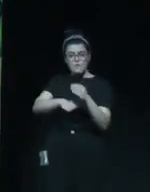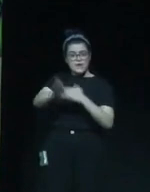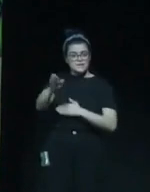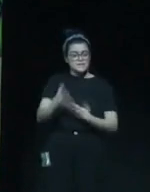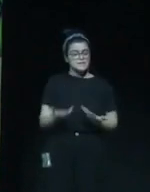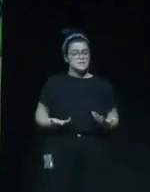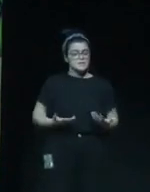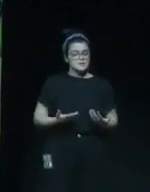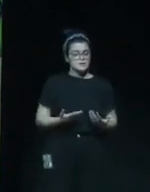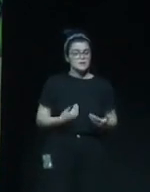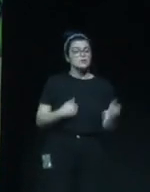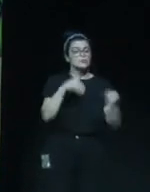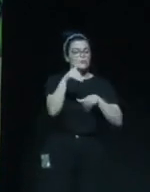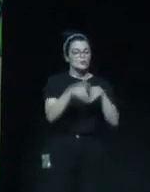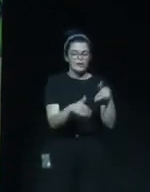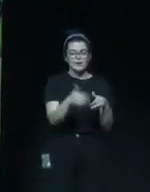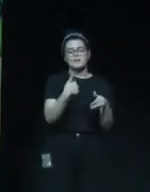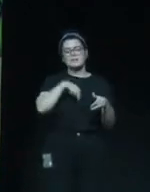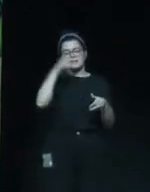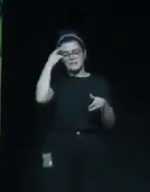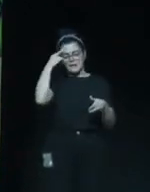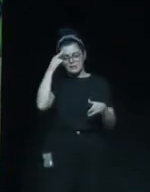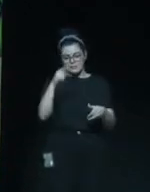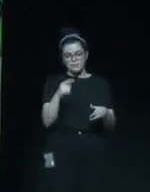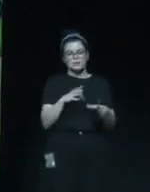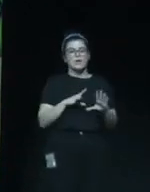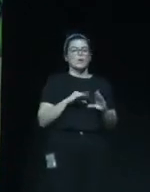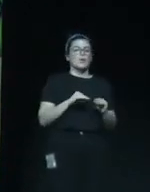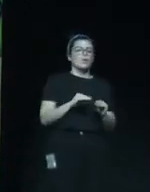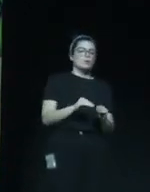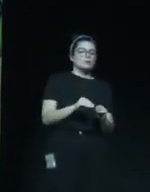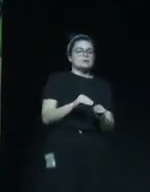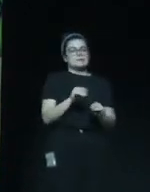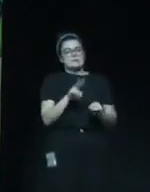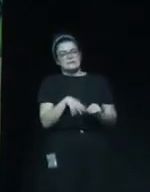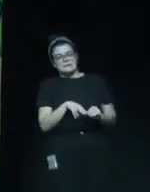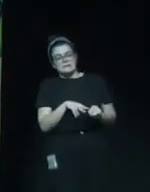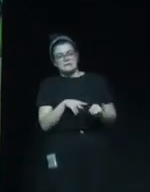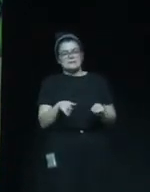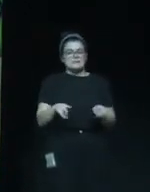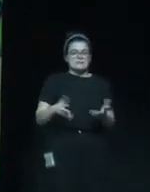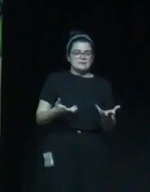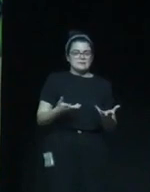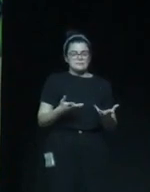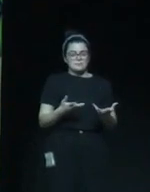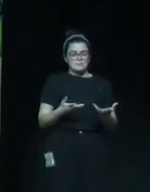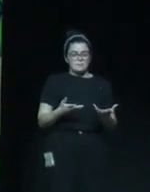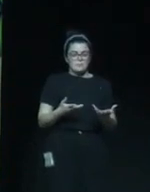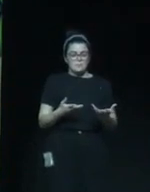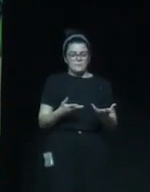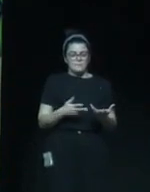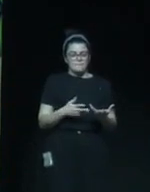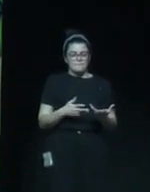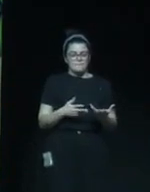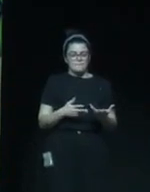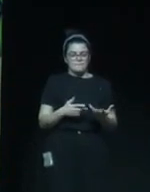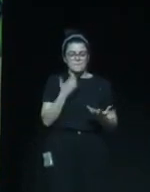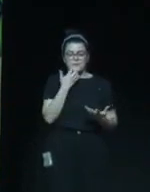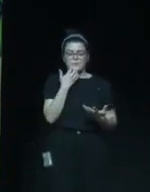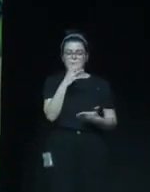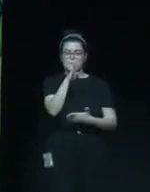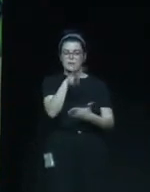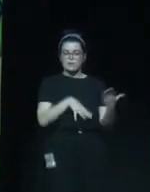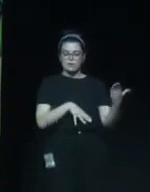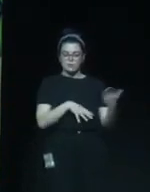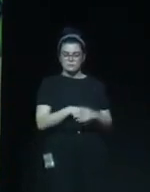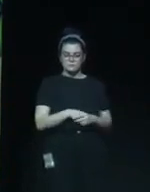sabemos que tiene una utilidad relativa, pero es en lo que ellos basan su poder. Lo que ha pasado en Barcelona, por